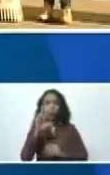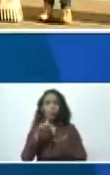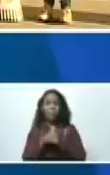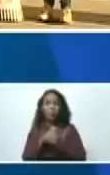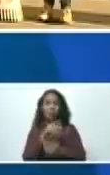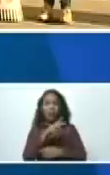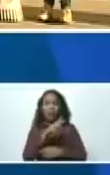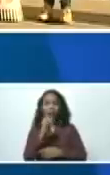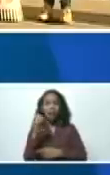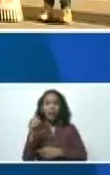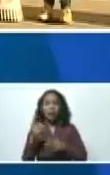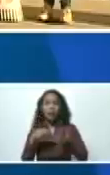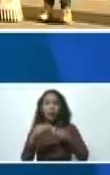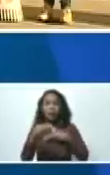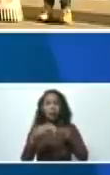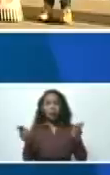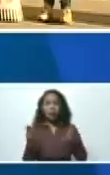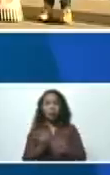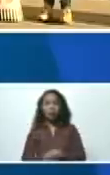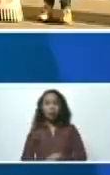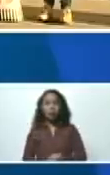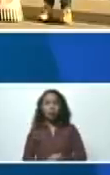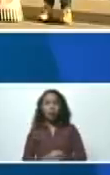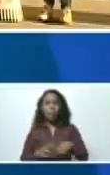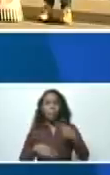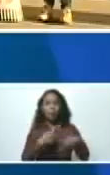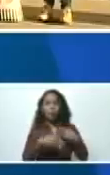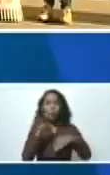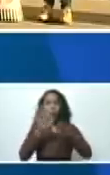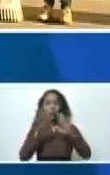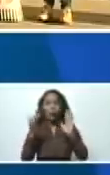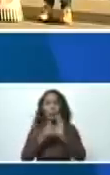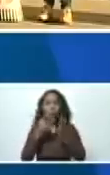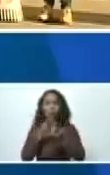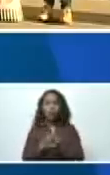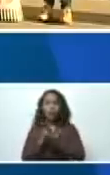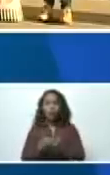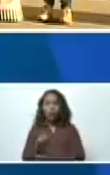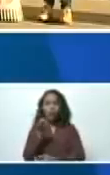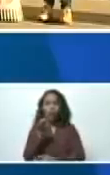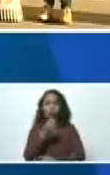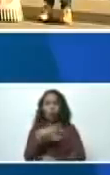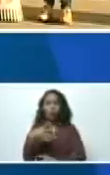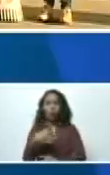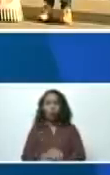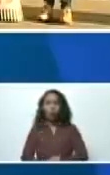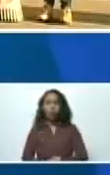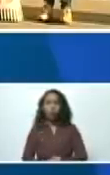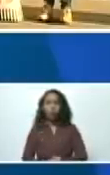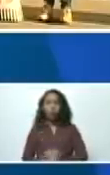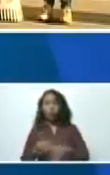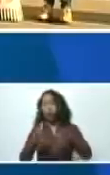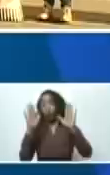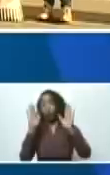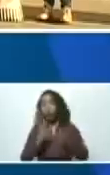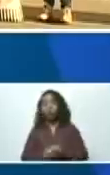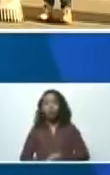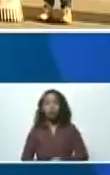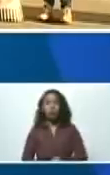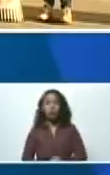3.500 hectáreas, dice el reportaje, produciendo 15.000 toneladas de arroz. Una guarada, ¿verdad?